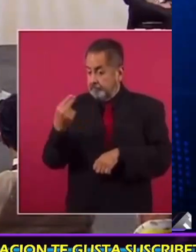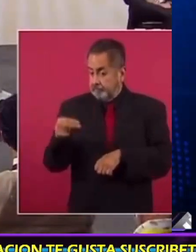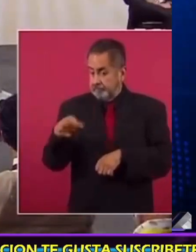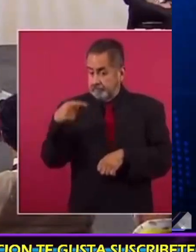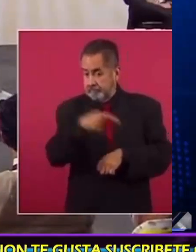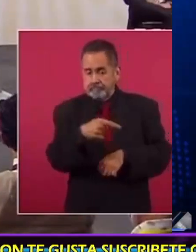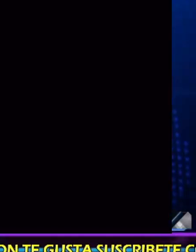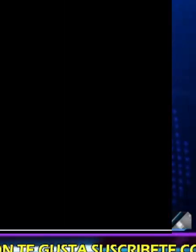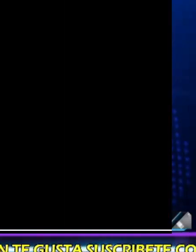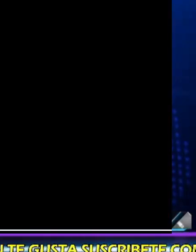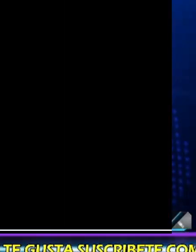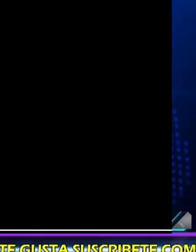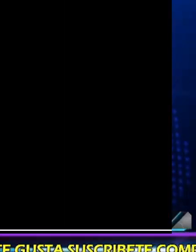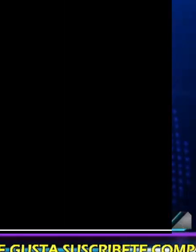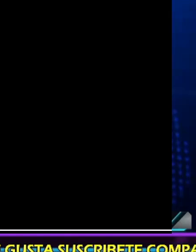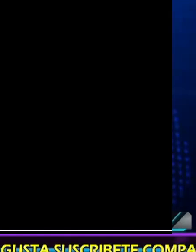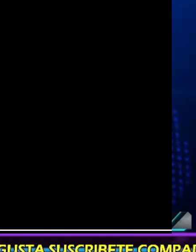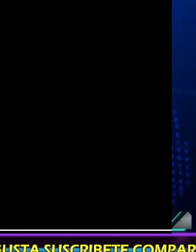y tienen que proceder.